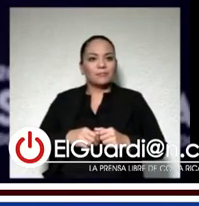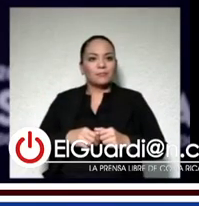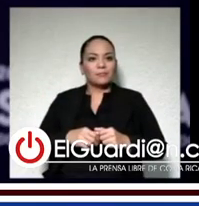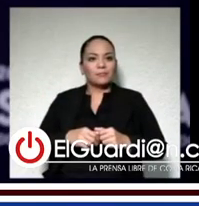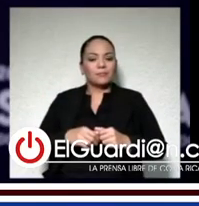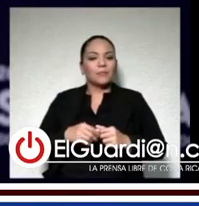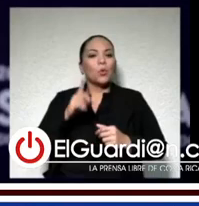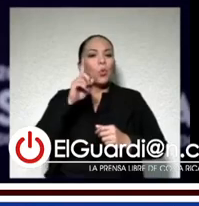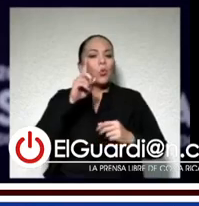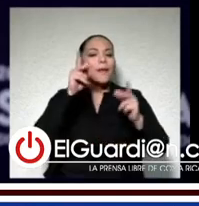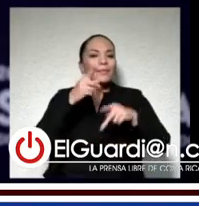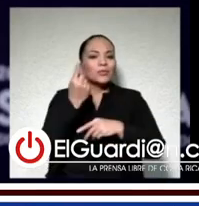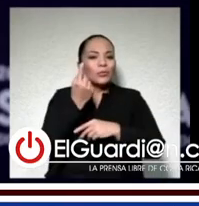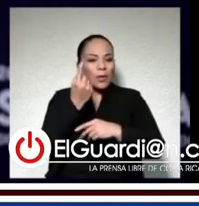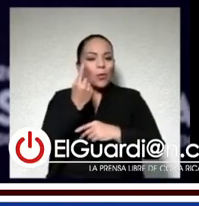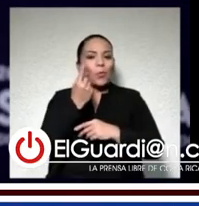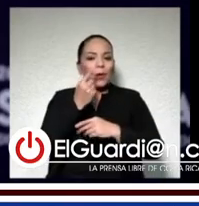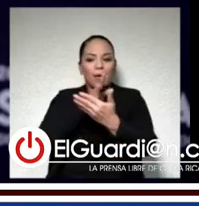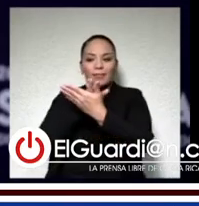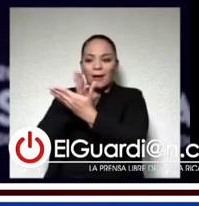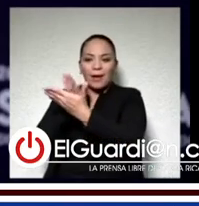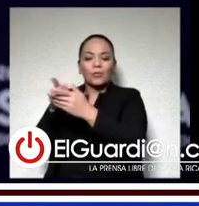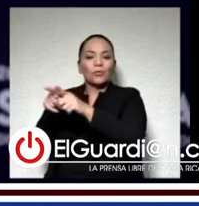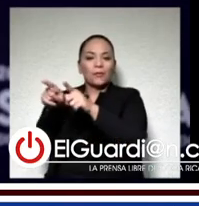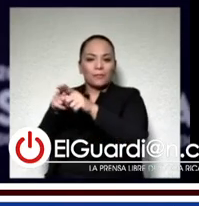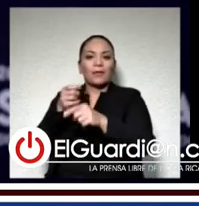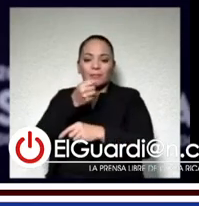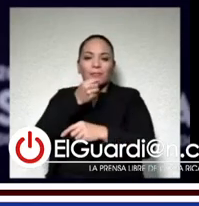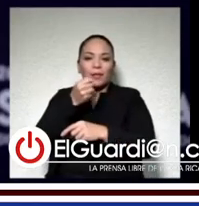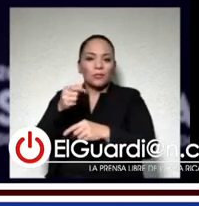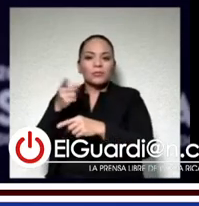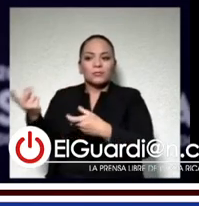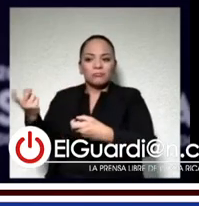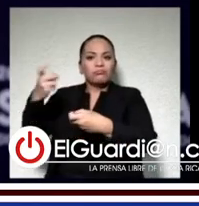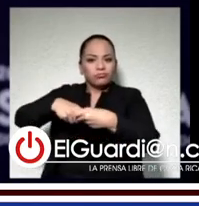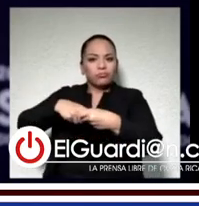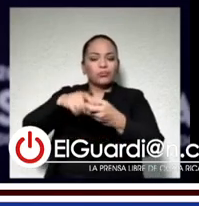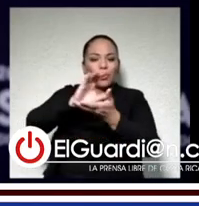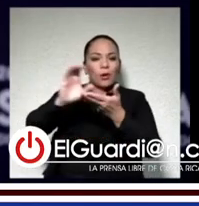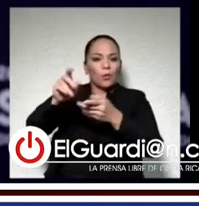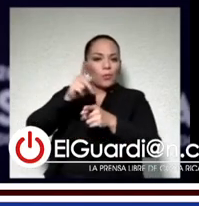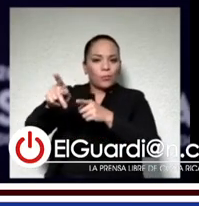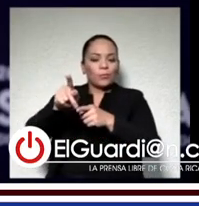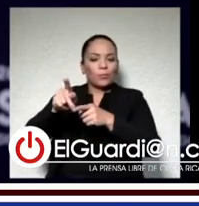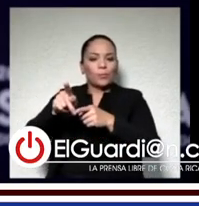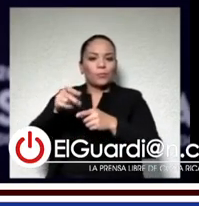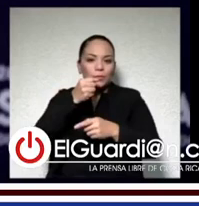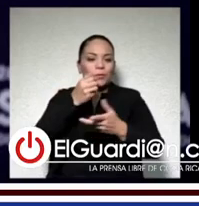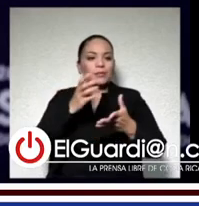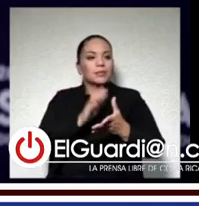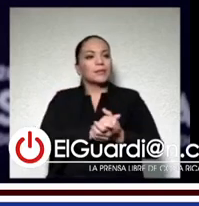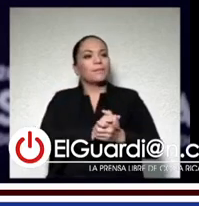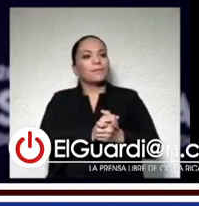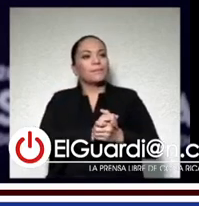era, también me duele, y ellos también son miembros de Colper. Bueno. Y acerca de los intereses que parecieron